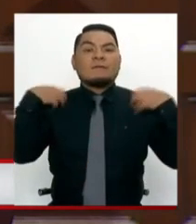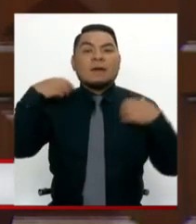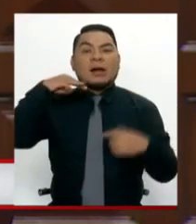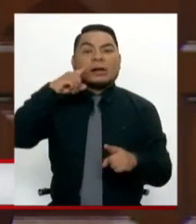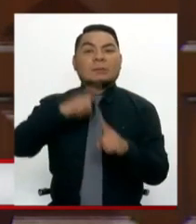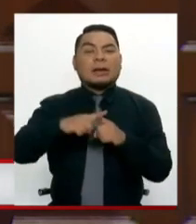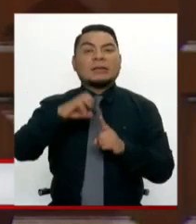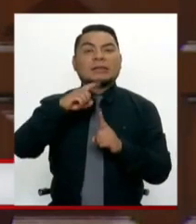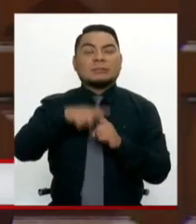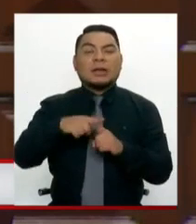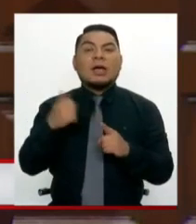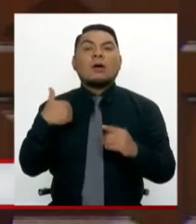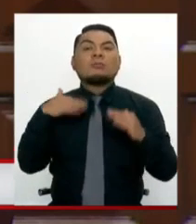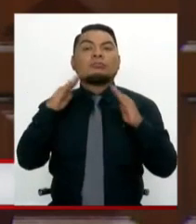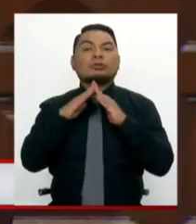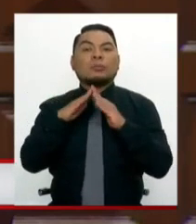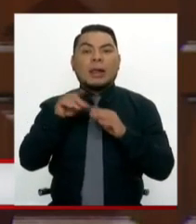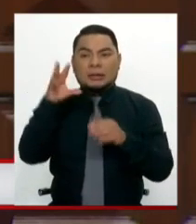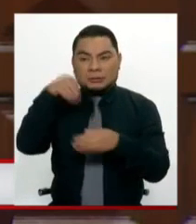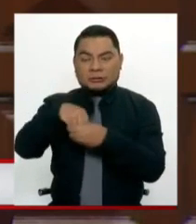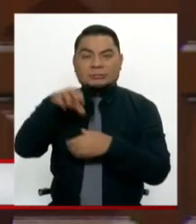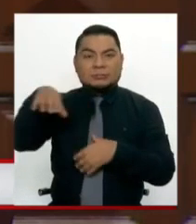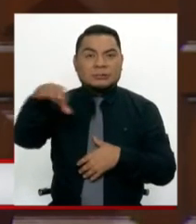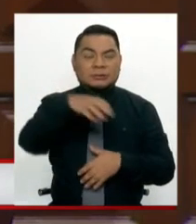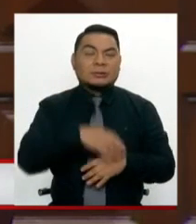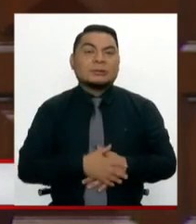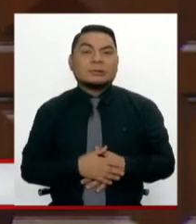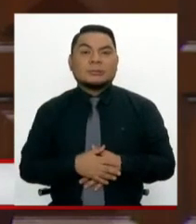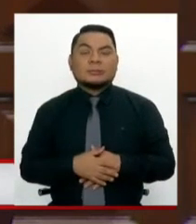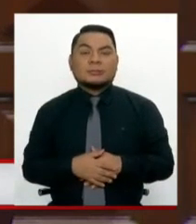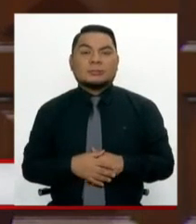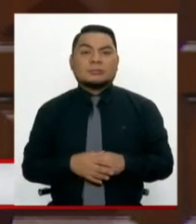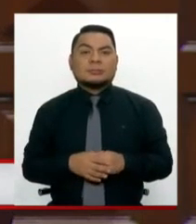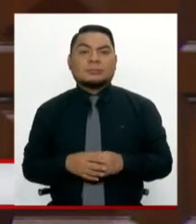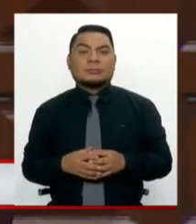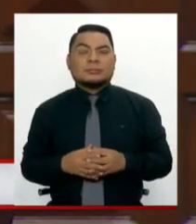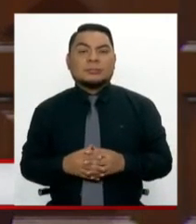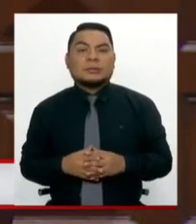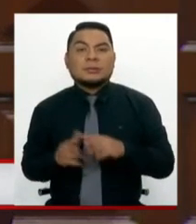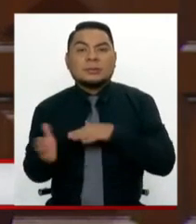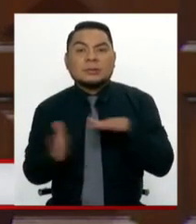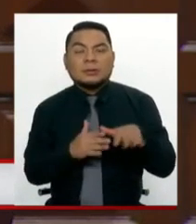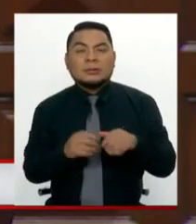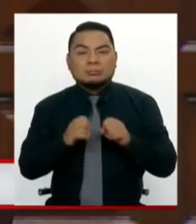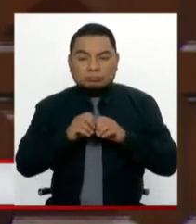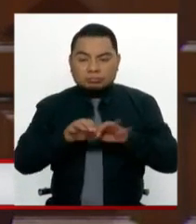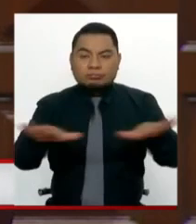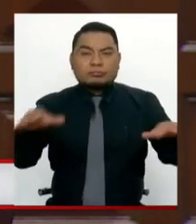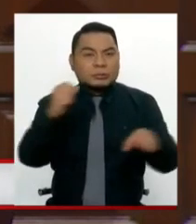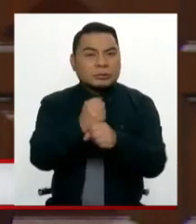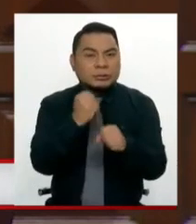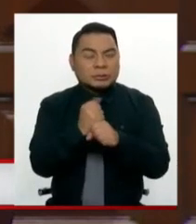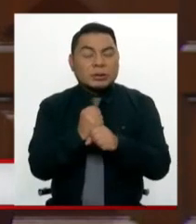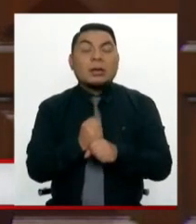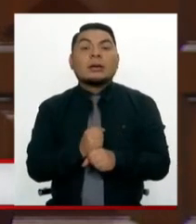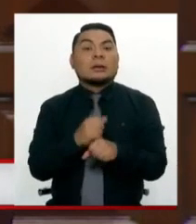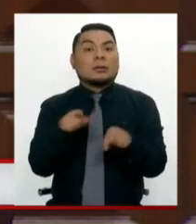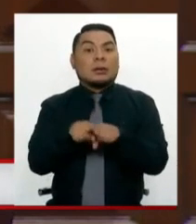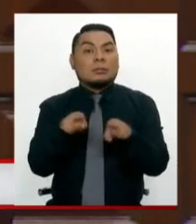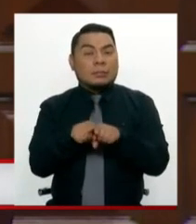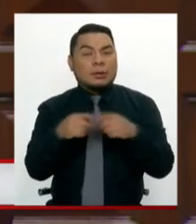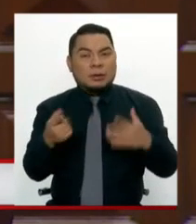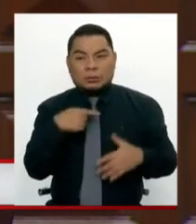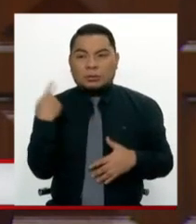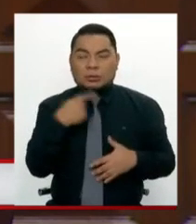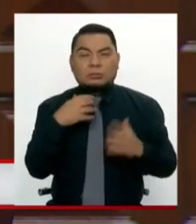ubicados en las municipalidades provinciales y distritales. Descentralización. De igual manera,